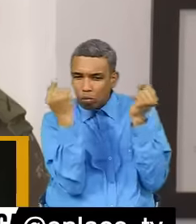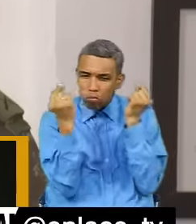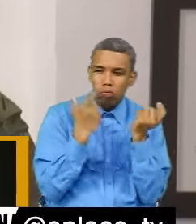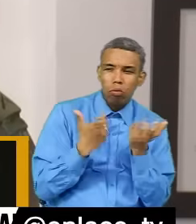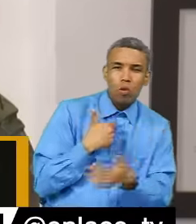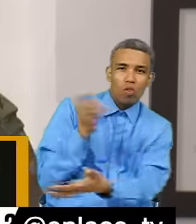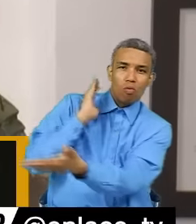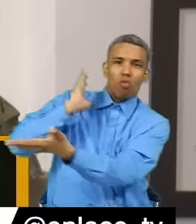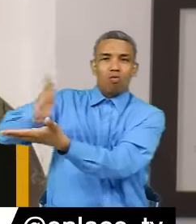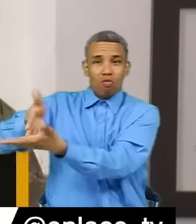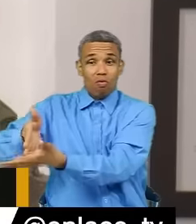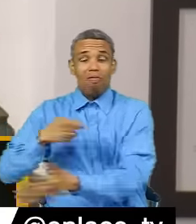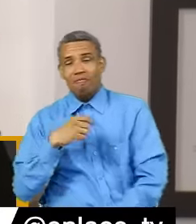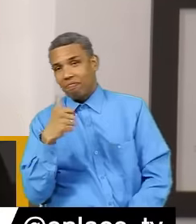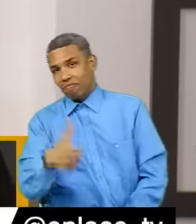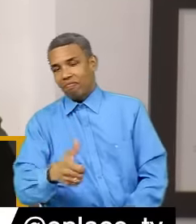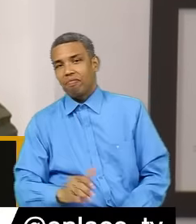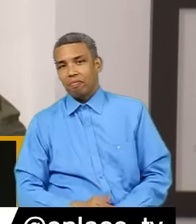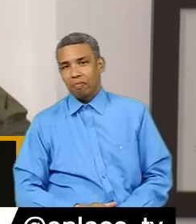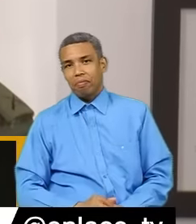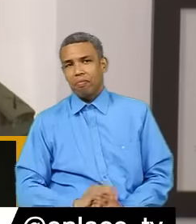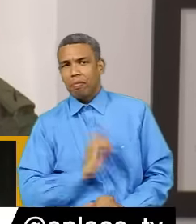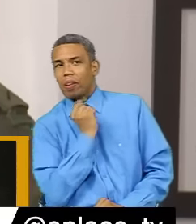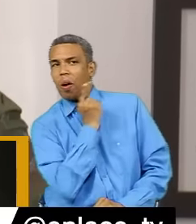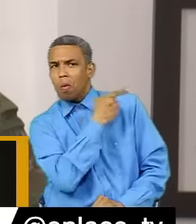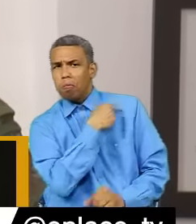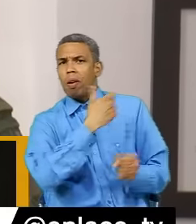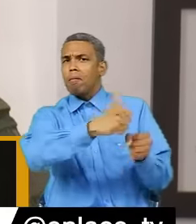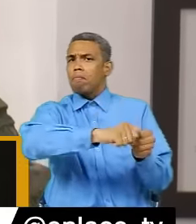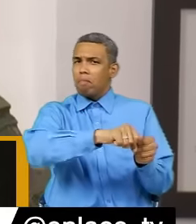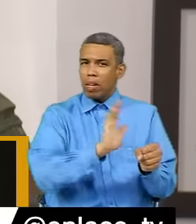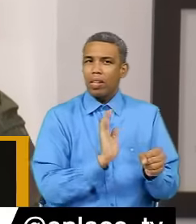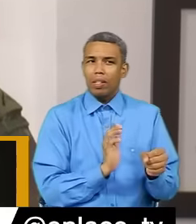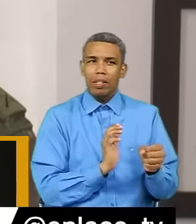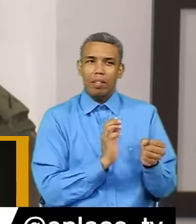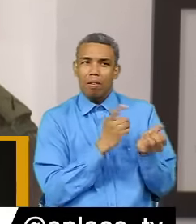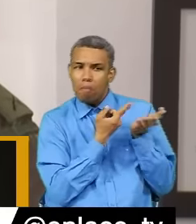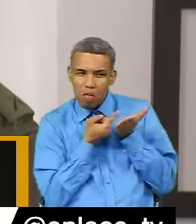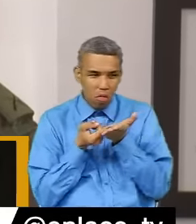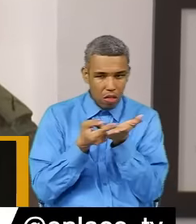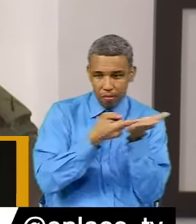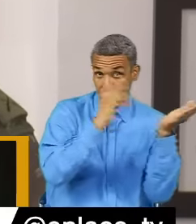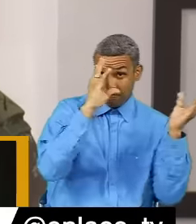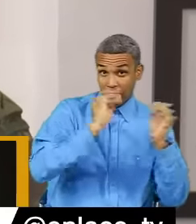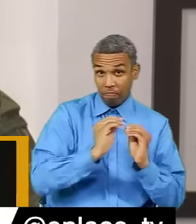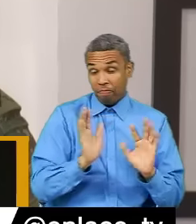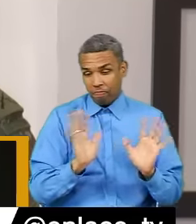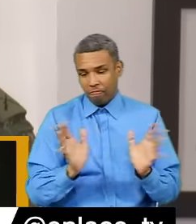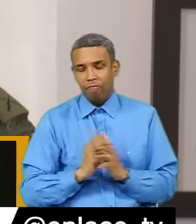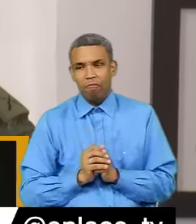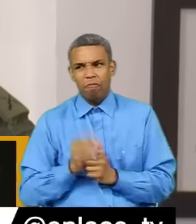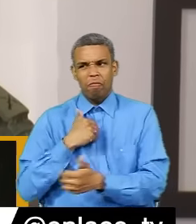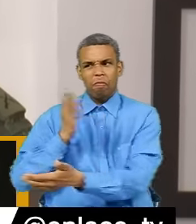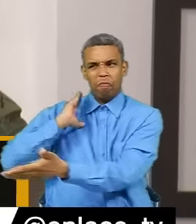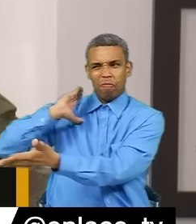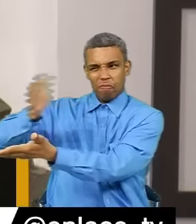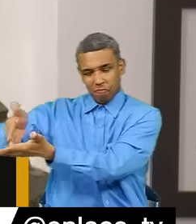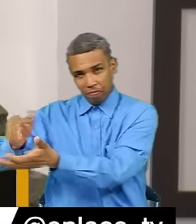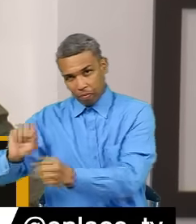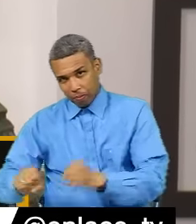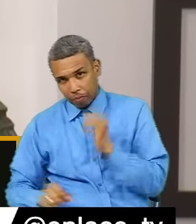con los supervisores y con la empresa de seguridad. El otro caso es la desactivación de una